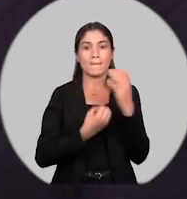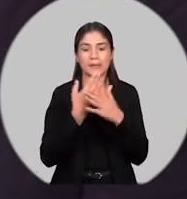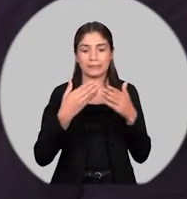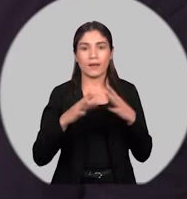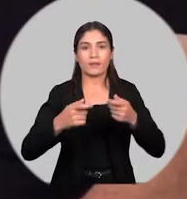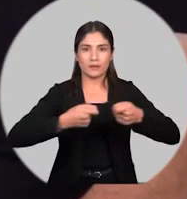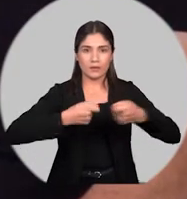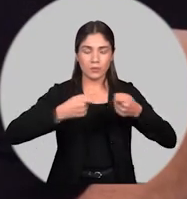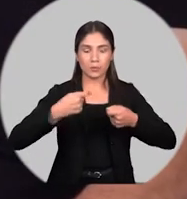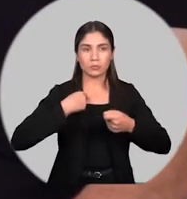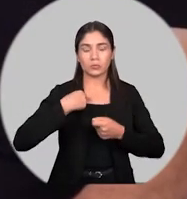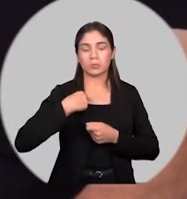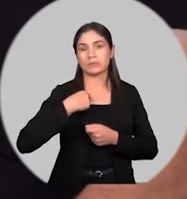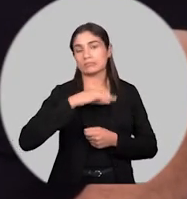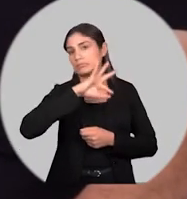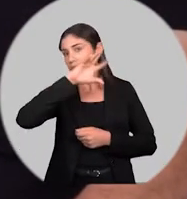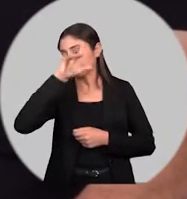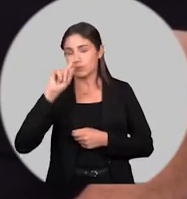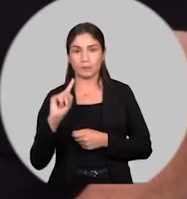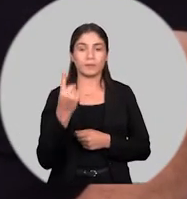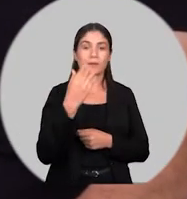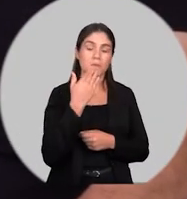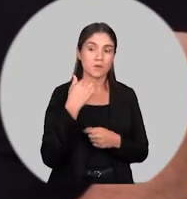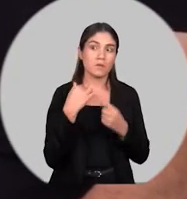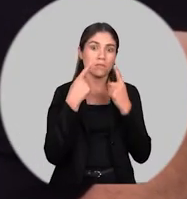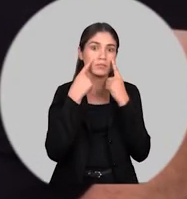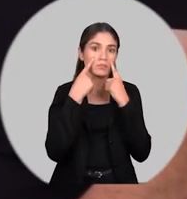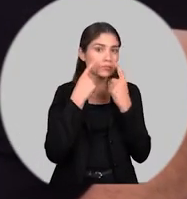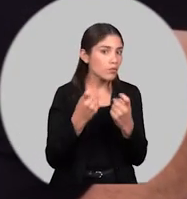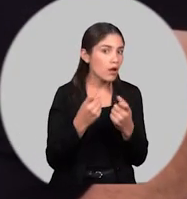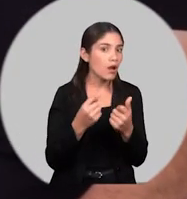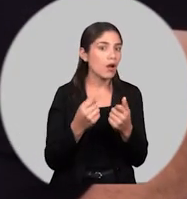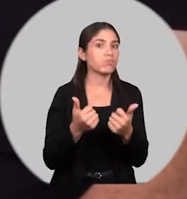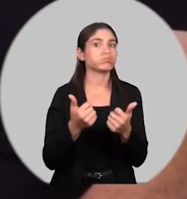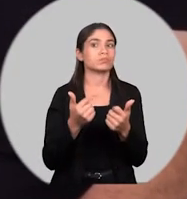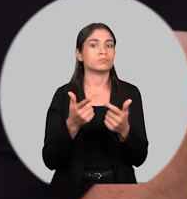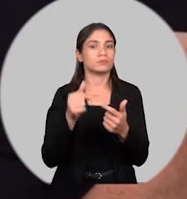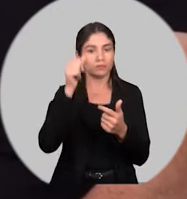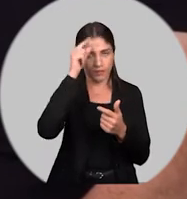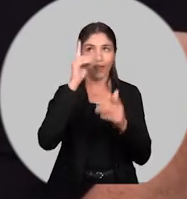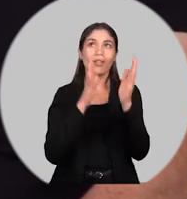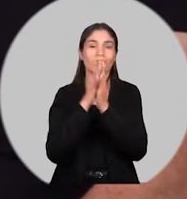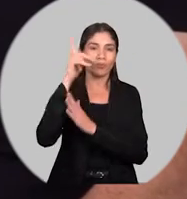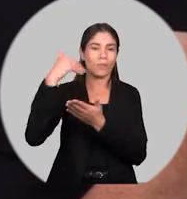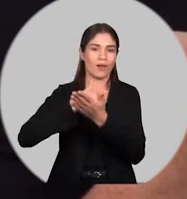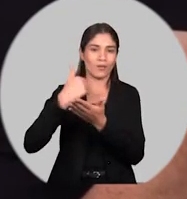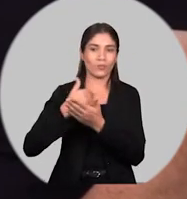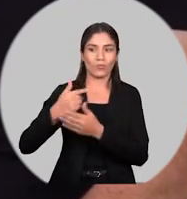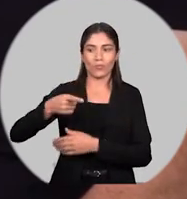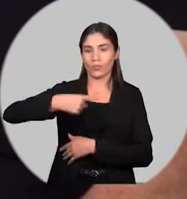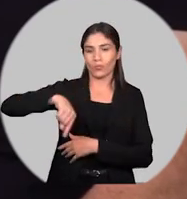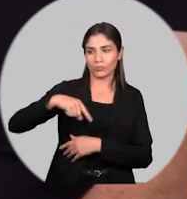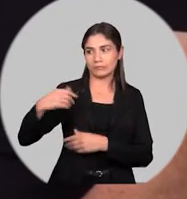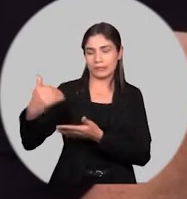emprender cuando no se sabía qué iba a pasar, pero bueno, yo sé que fue la voluntad de Dios,